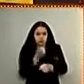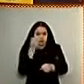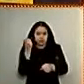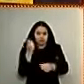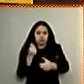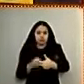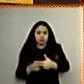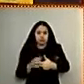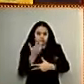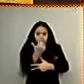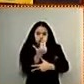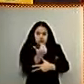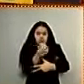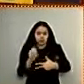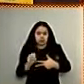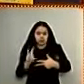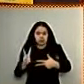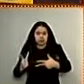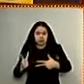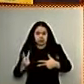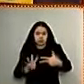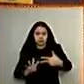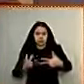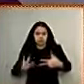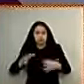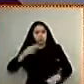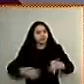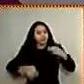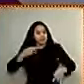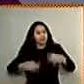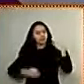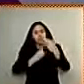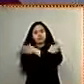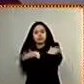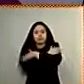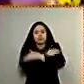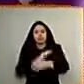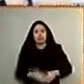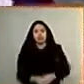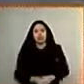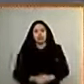afortunados, 13, 02 y 43. Muchas felicidades.